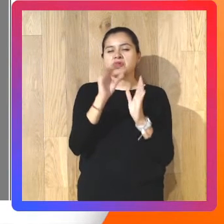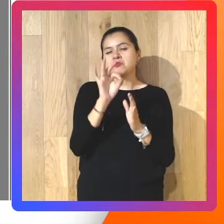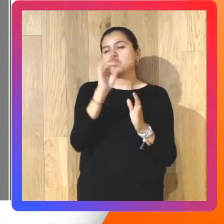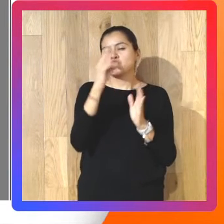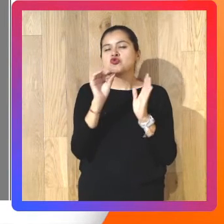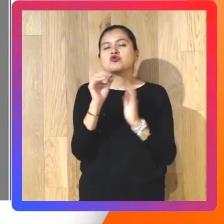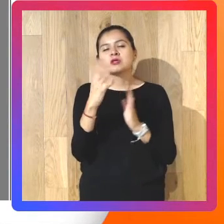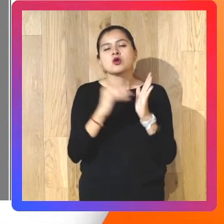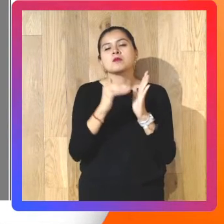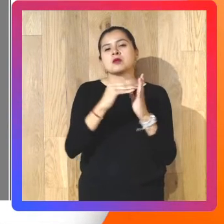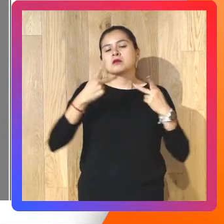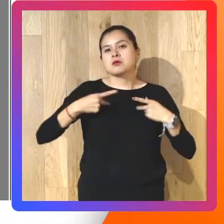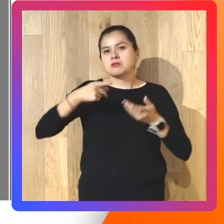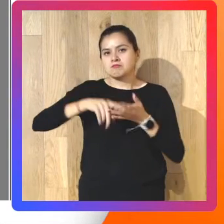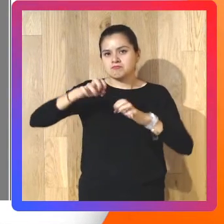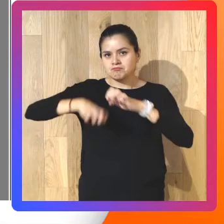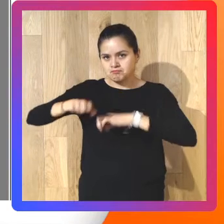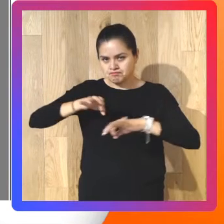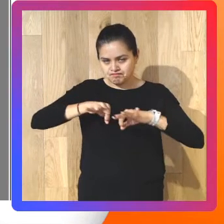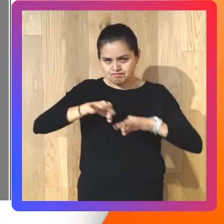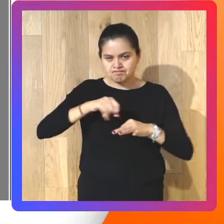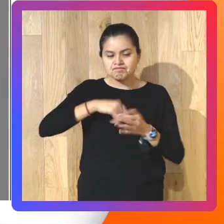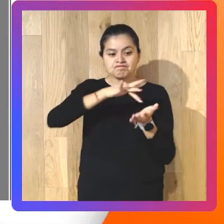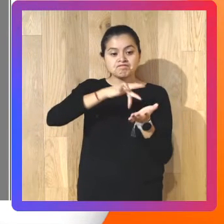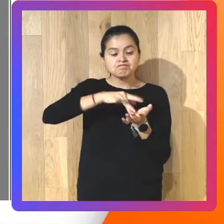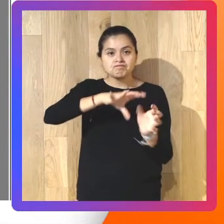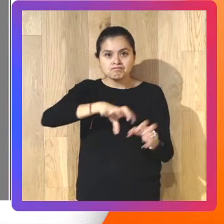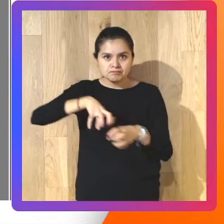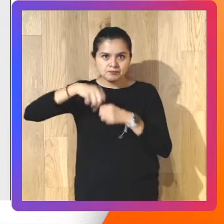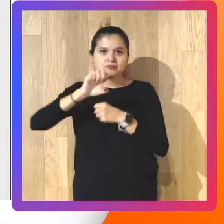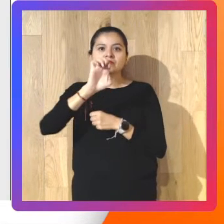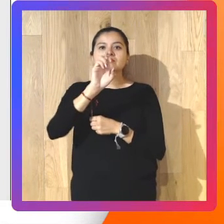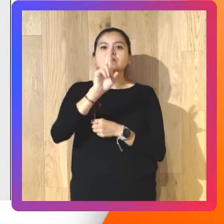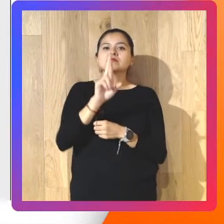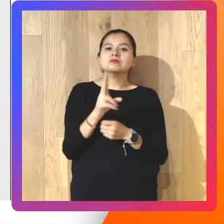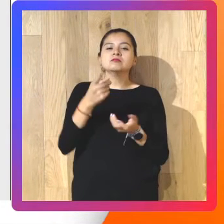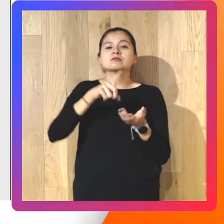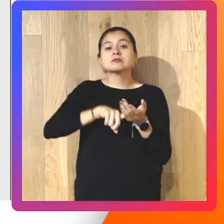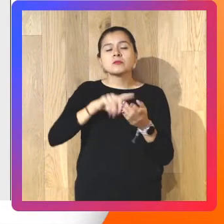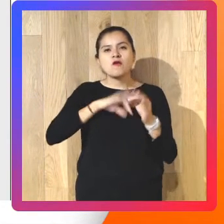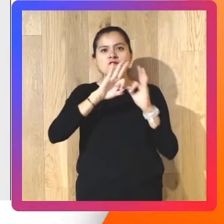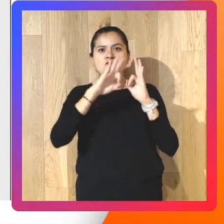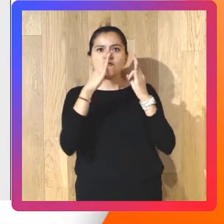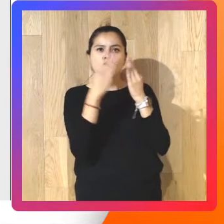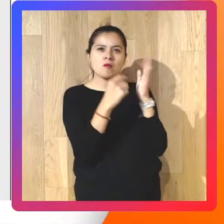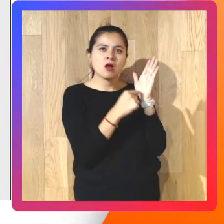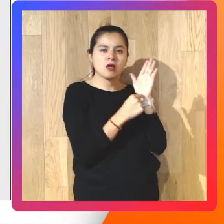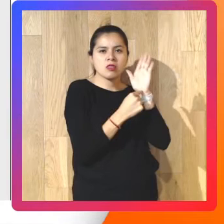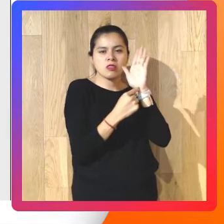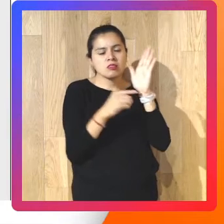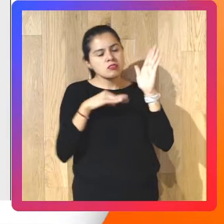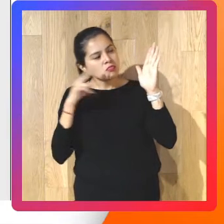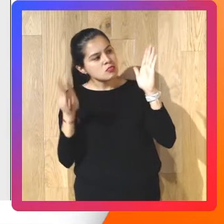Y tienen, si siguen con este proceso del distintivo, pasamos por favor, el modelo que tenemos hoy